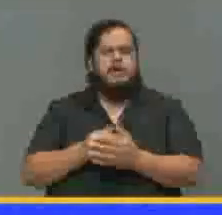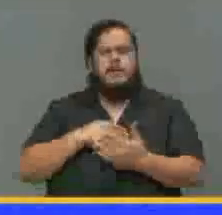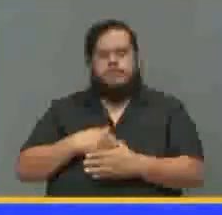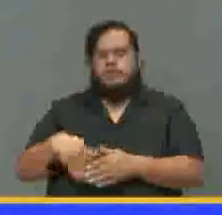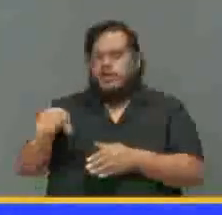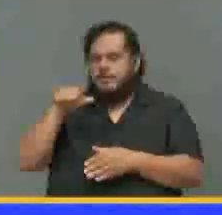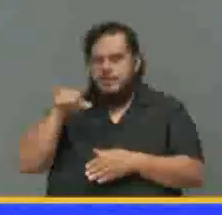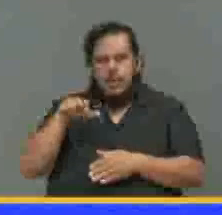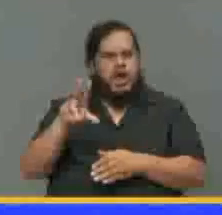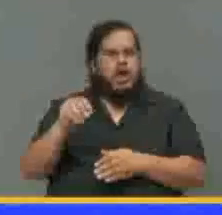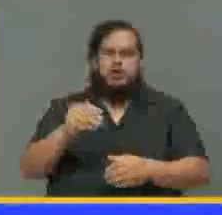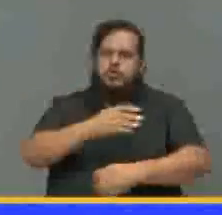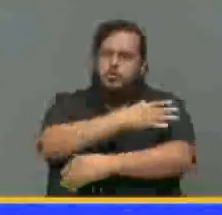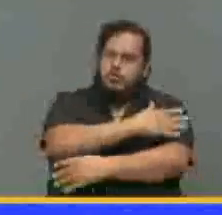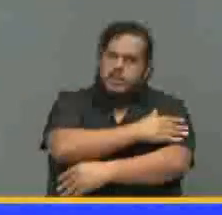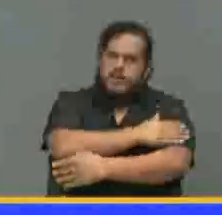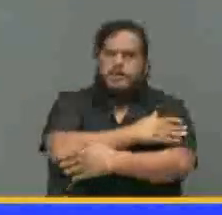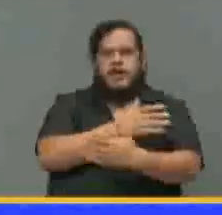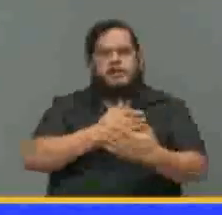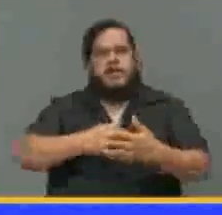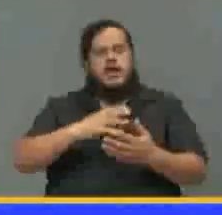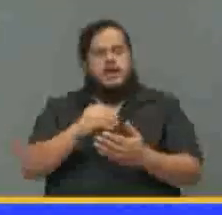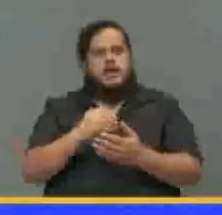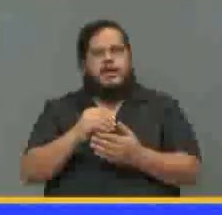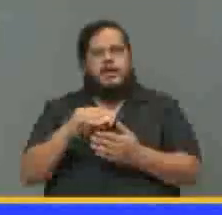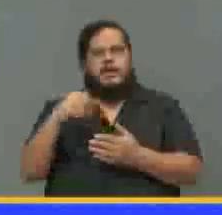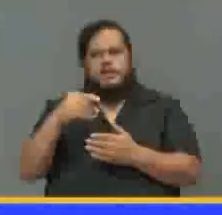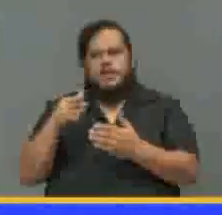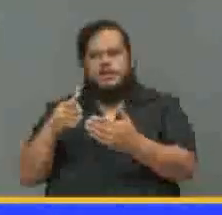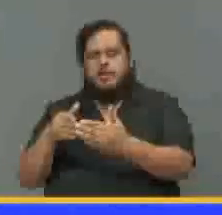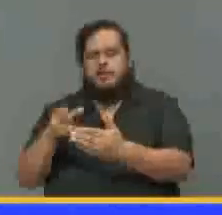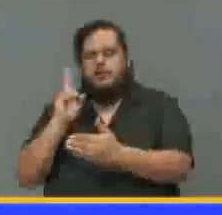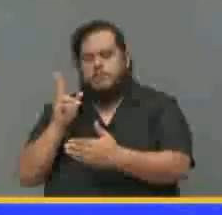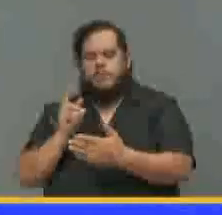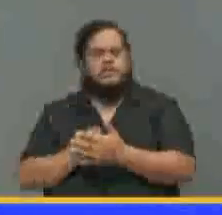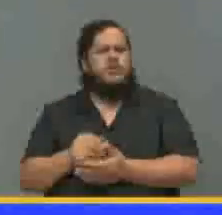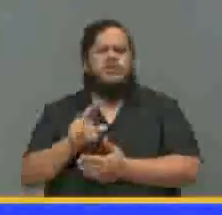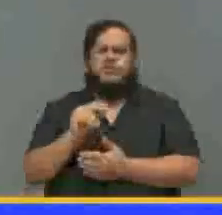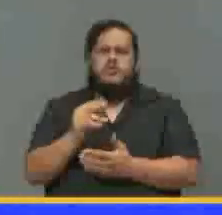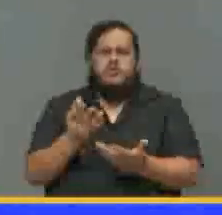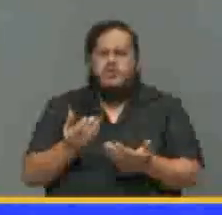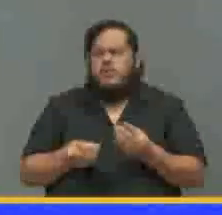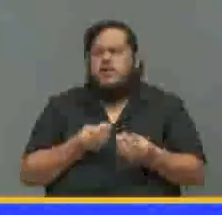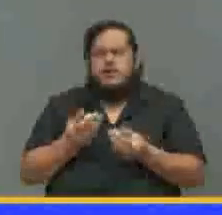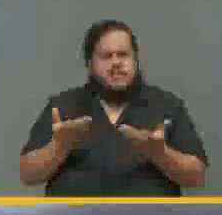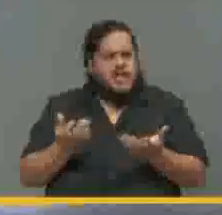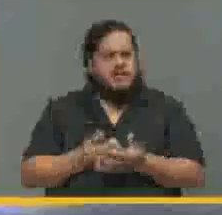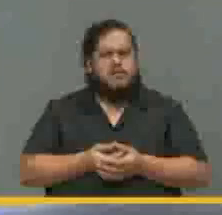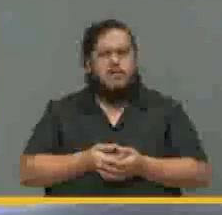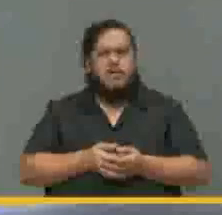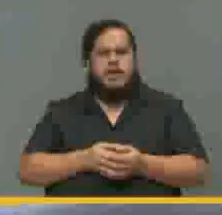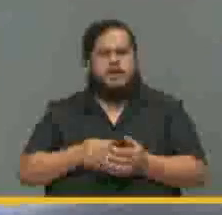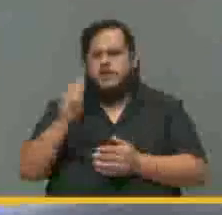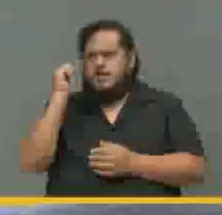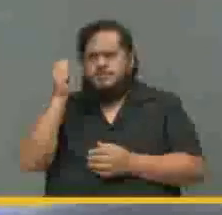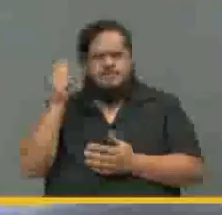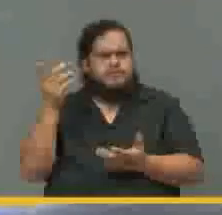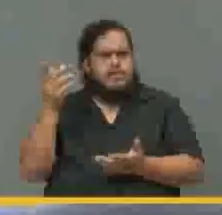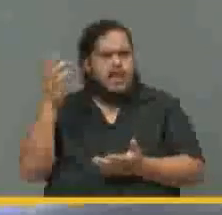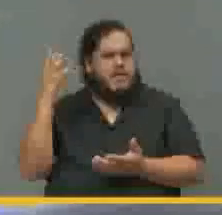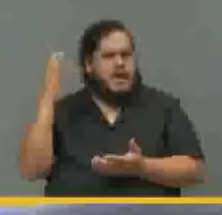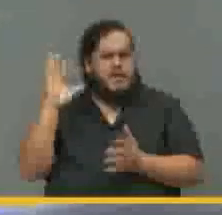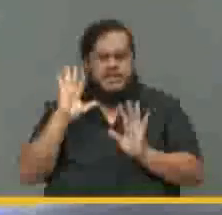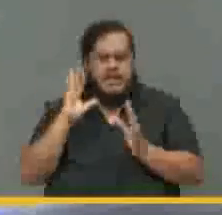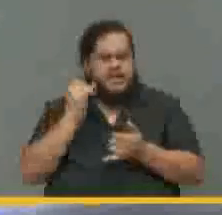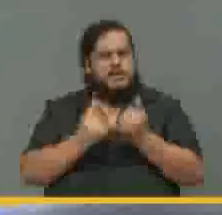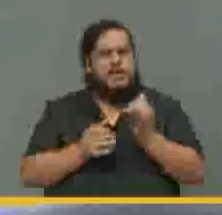Cristian, mira, no se abracen y todo. Y al siguiente tiro de esquina, lo mismo. Vamos, no, ¿qué es eso? Es más, sáquele la amarilla y se acabó. Que coge el tiro de